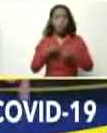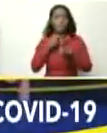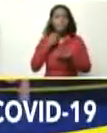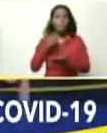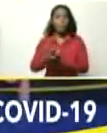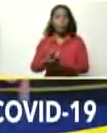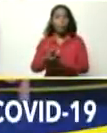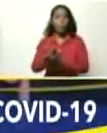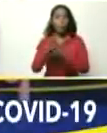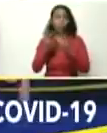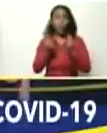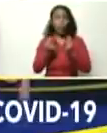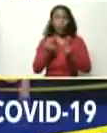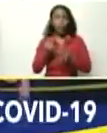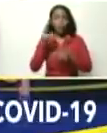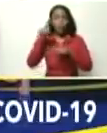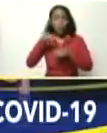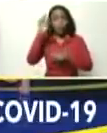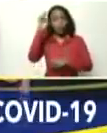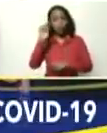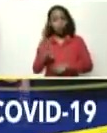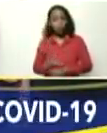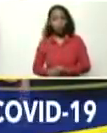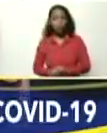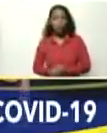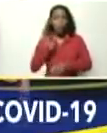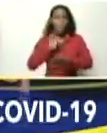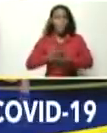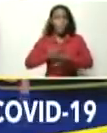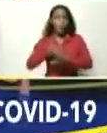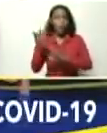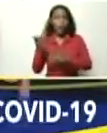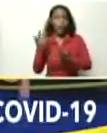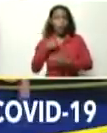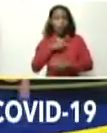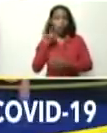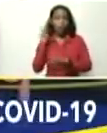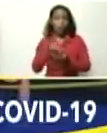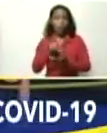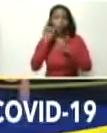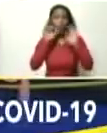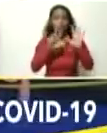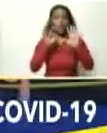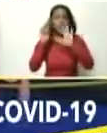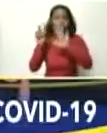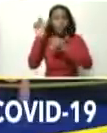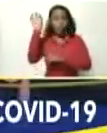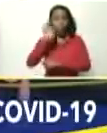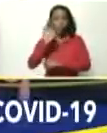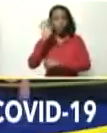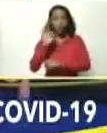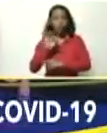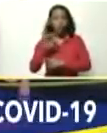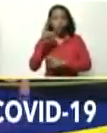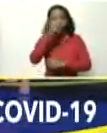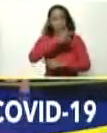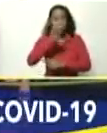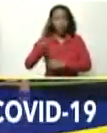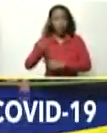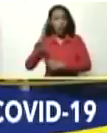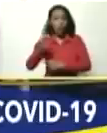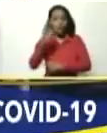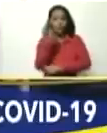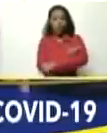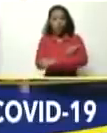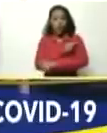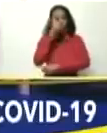y el número de fallecidos diarios, porque hemos llegado al 87% de personas vacunadas